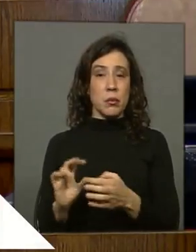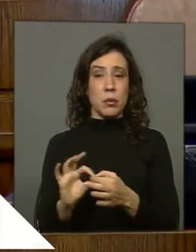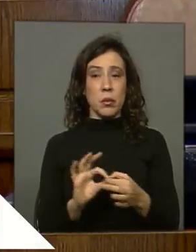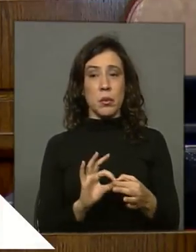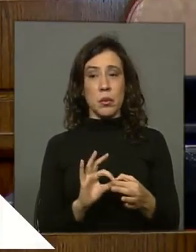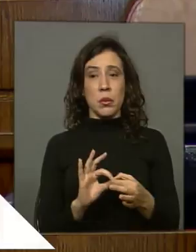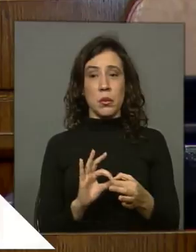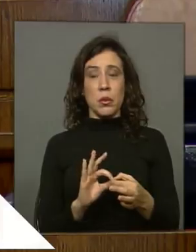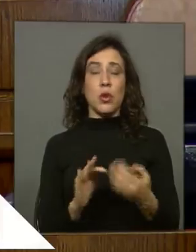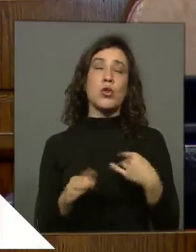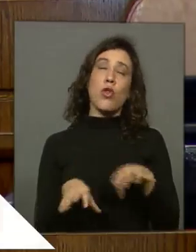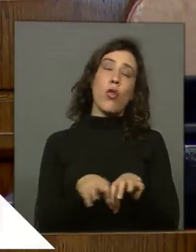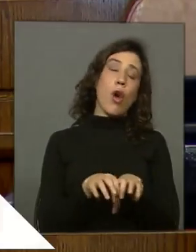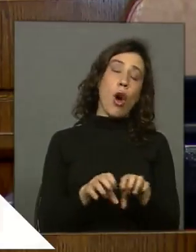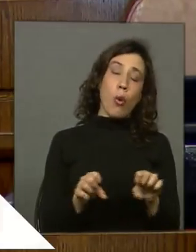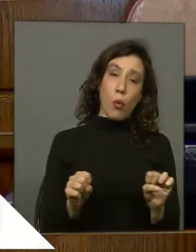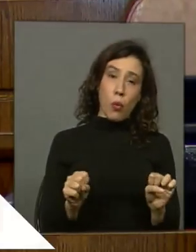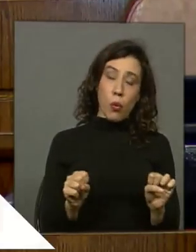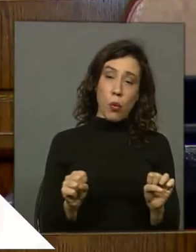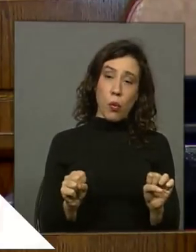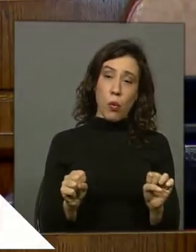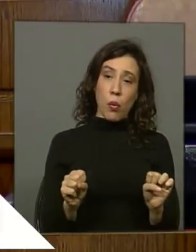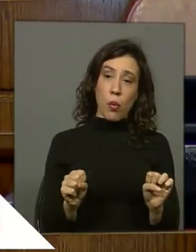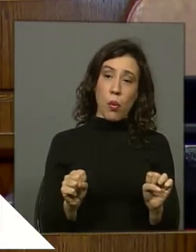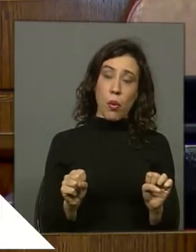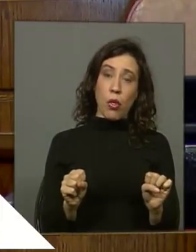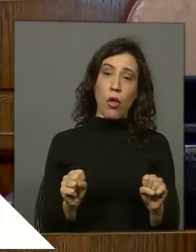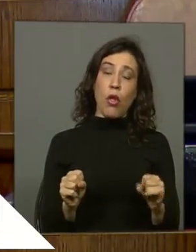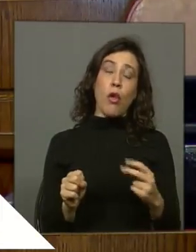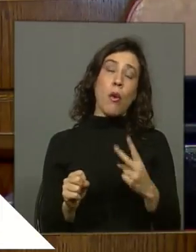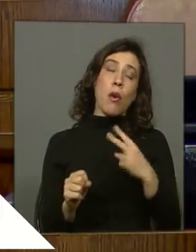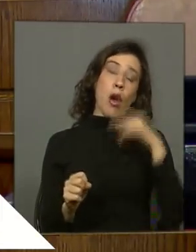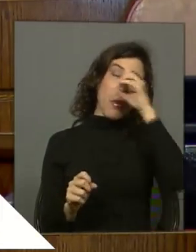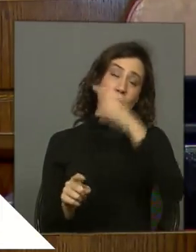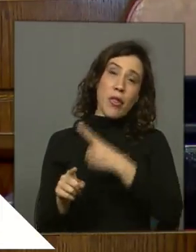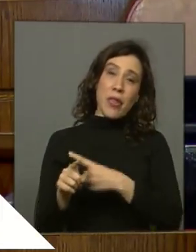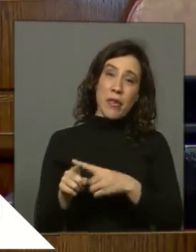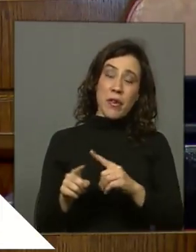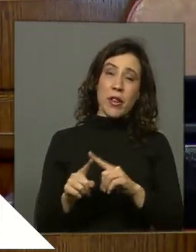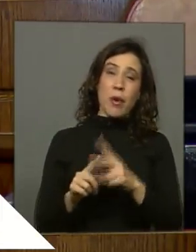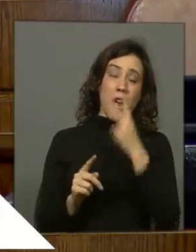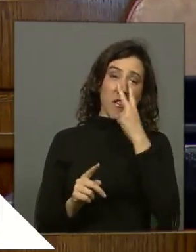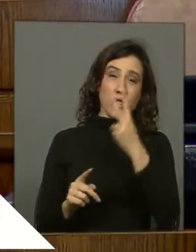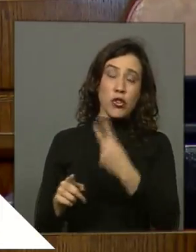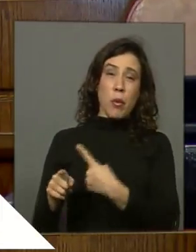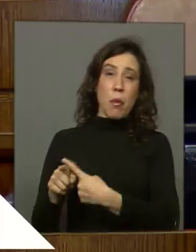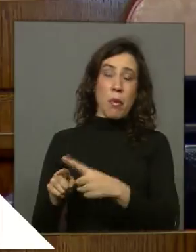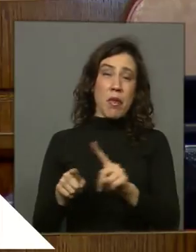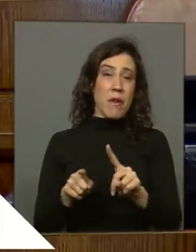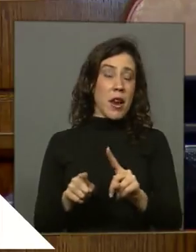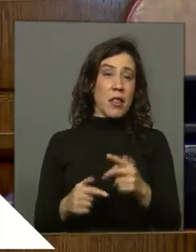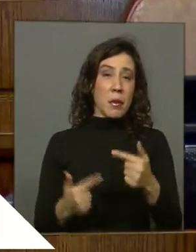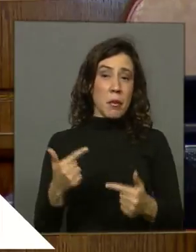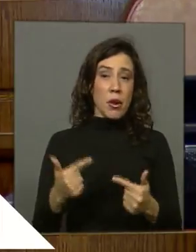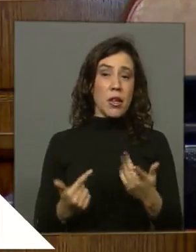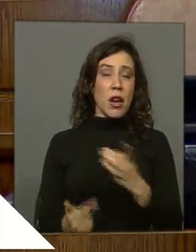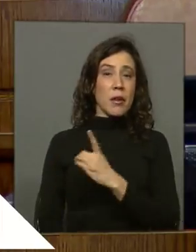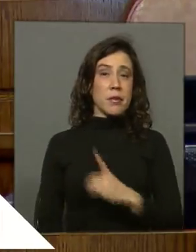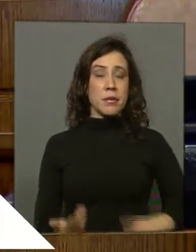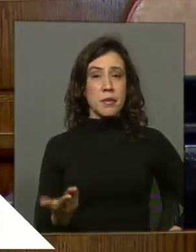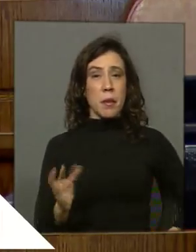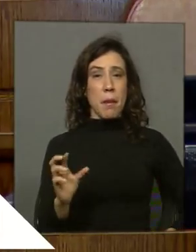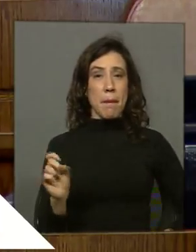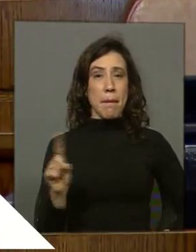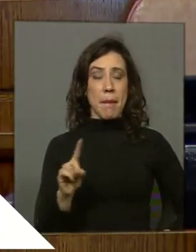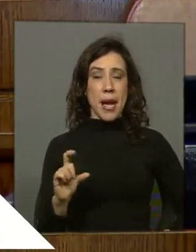razón comparto desde un ángulo tan distinto desde una mirada política muy distinta a mi colega la